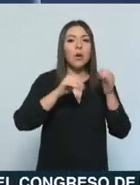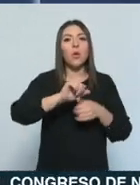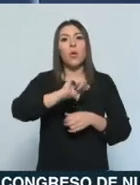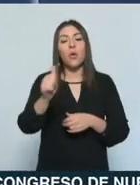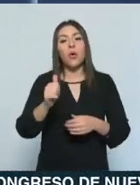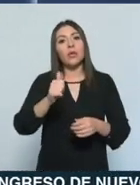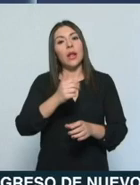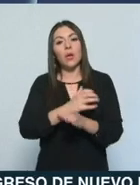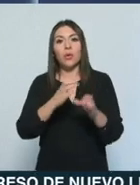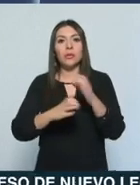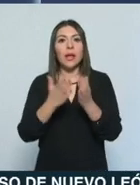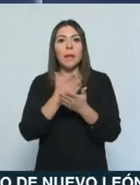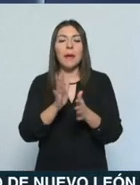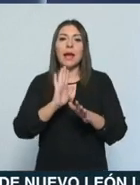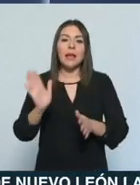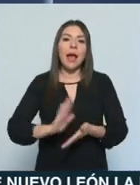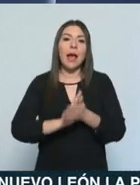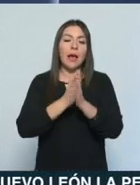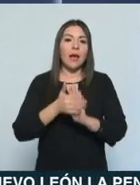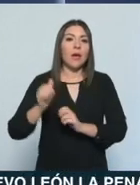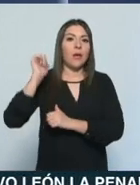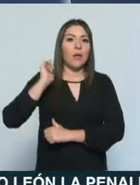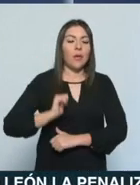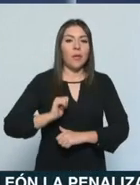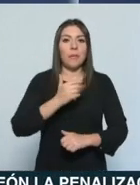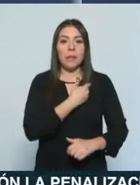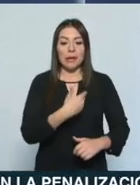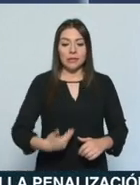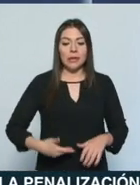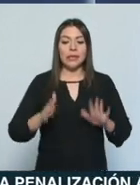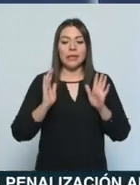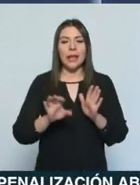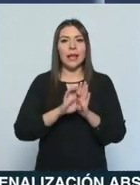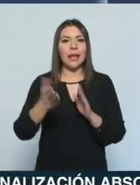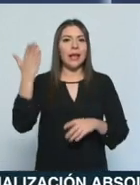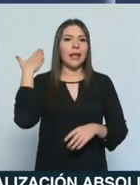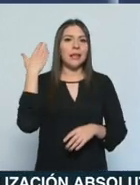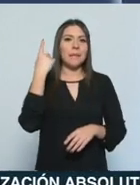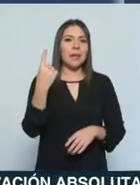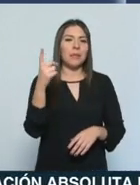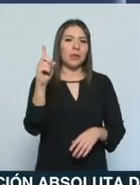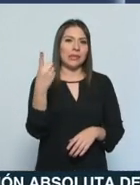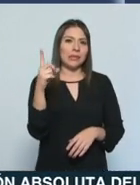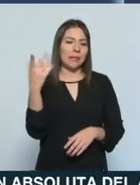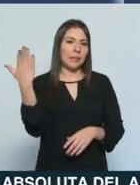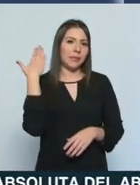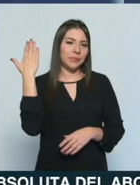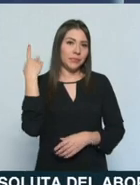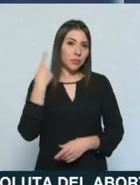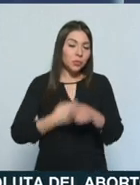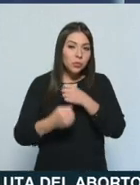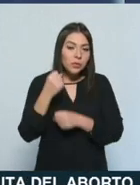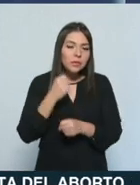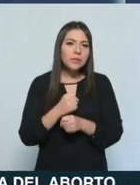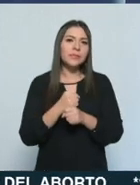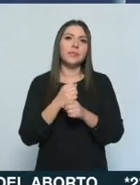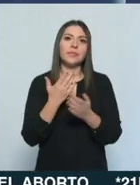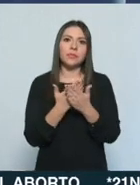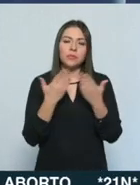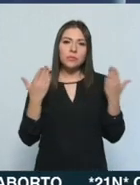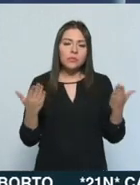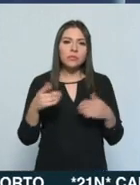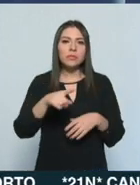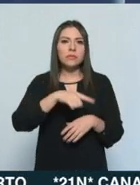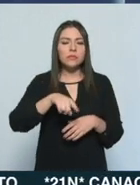poder que ocurrió, como sabemos, el 1 de diciembre pasado. Entonces, aquí lo relevante es observar